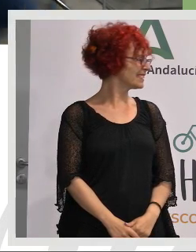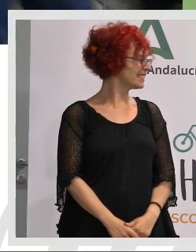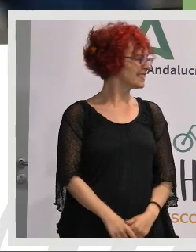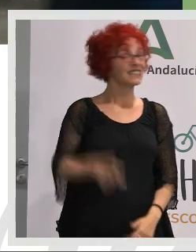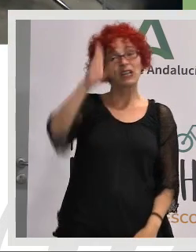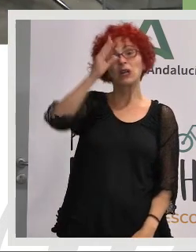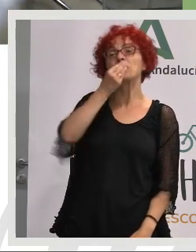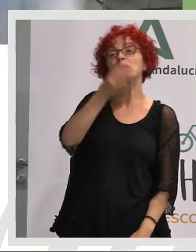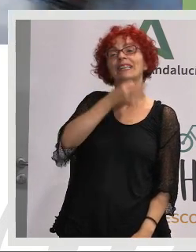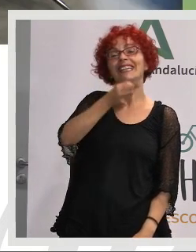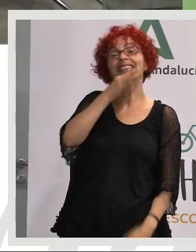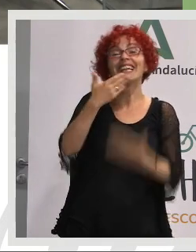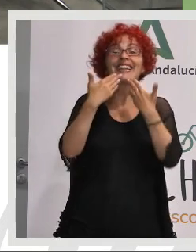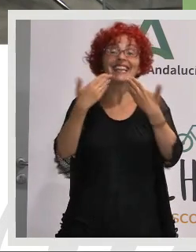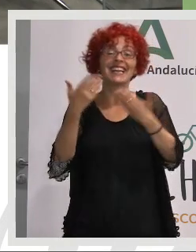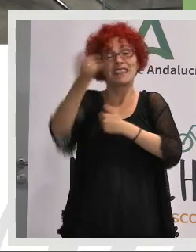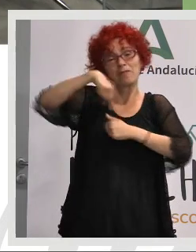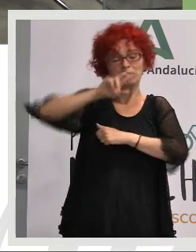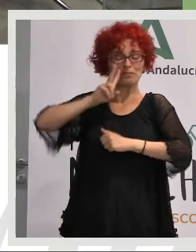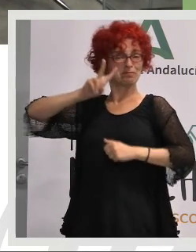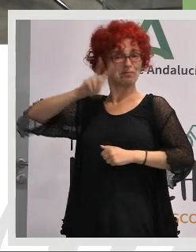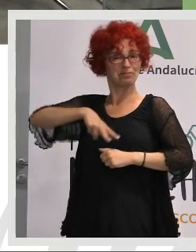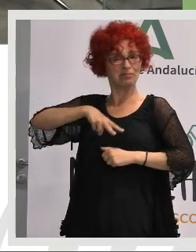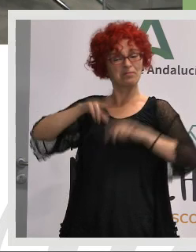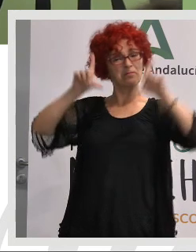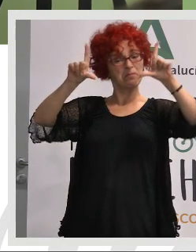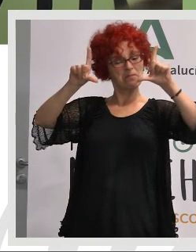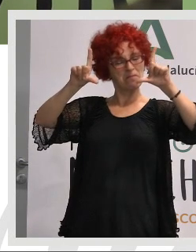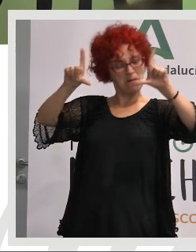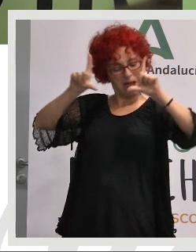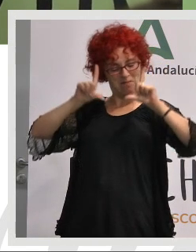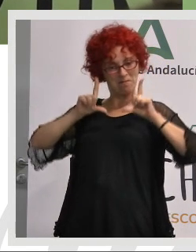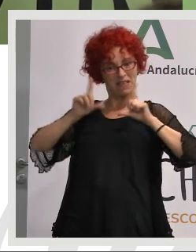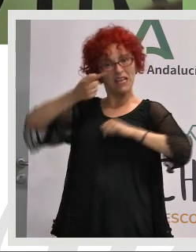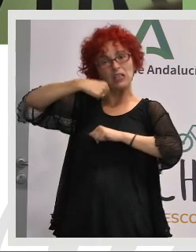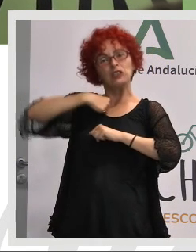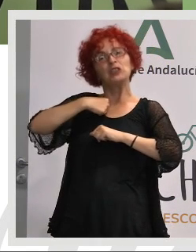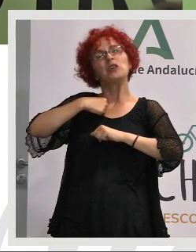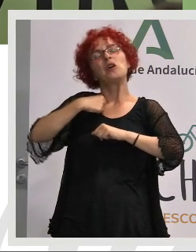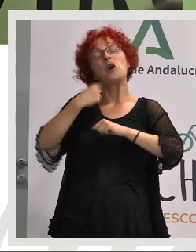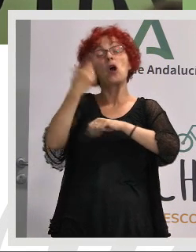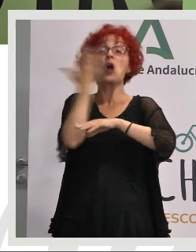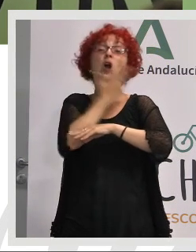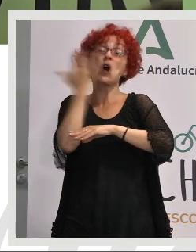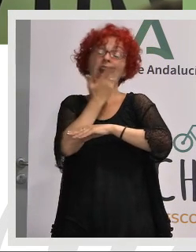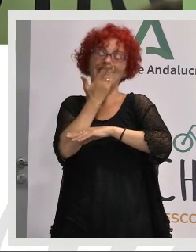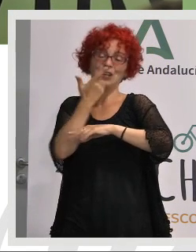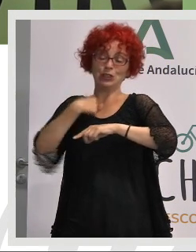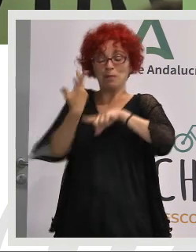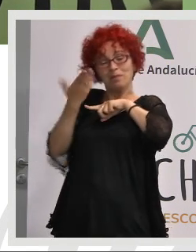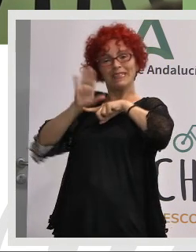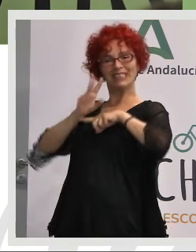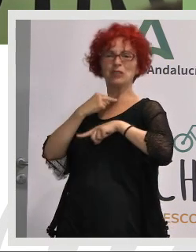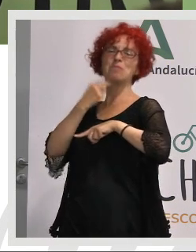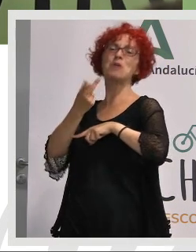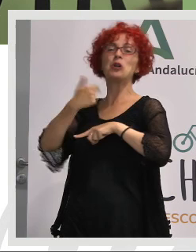Buenas tardes, muchas gracias por este reconocimiento. Vengo en nombre del Colegio Josefina Pascual. Dar las gracias a mi